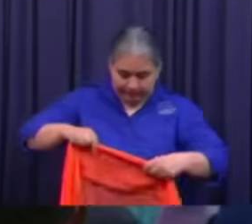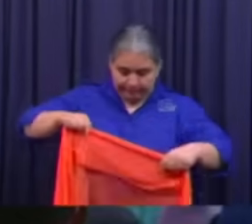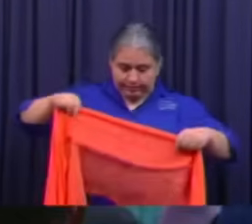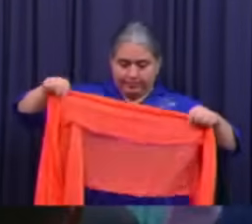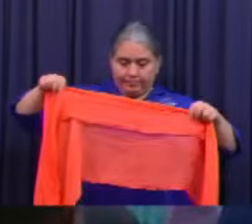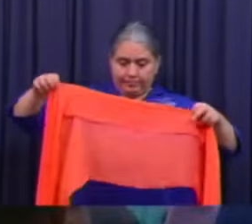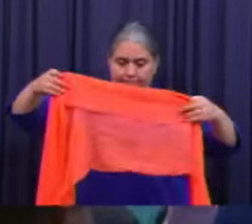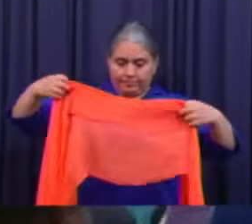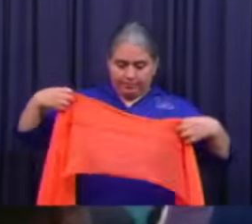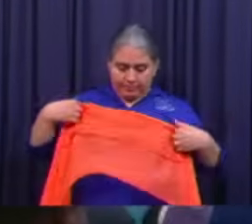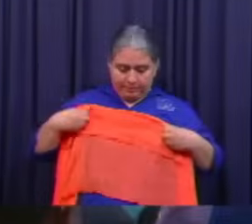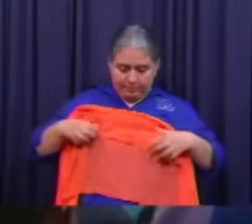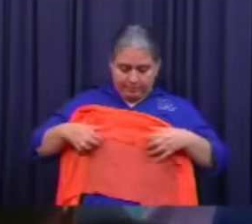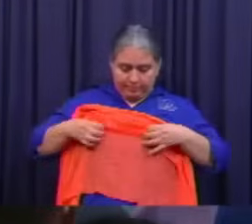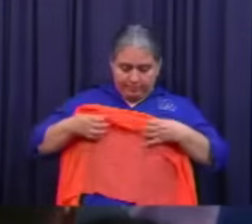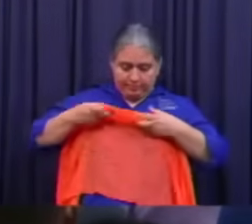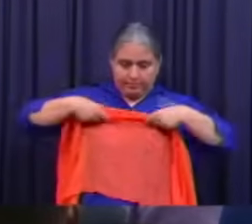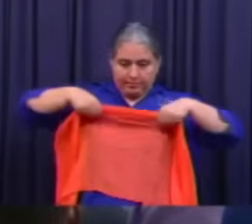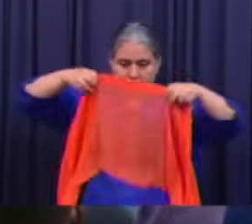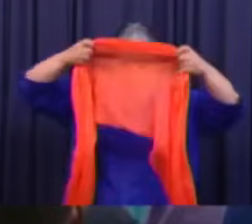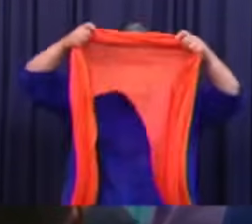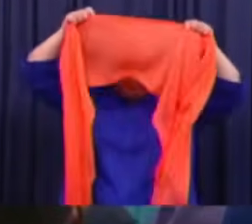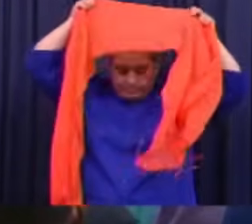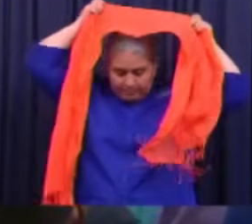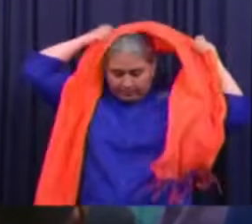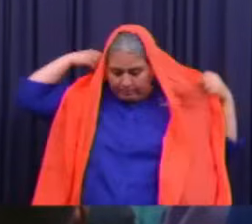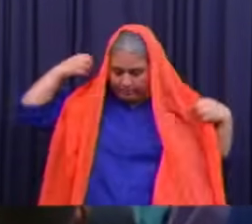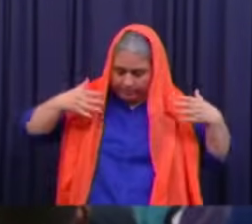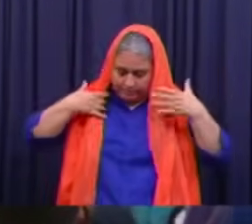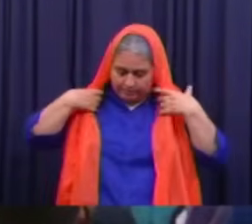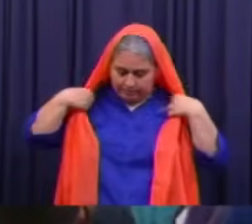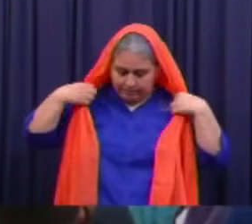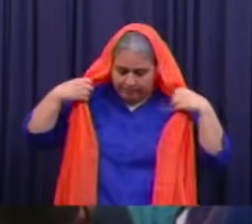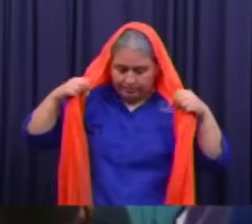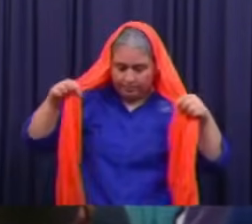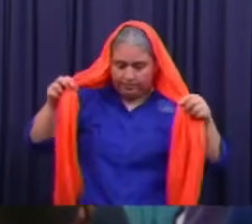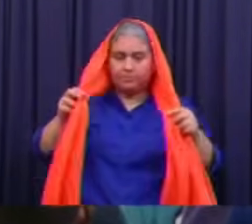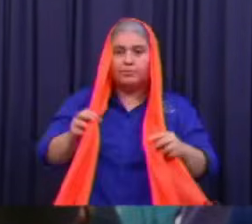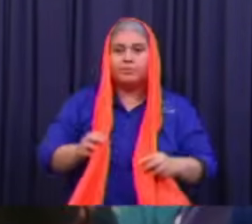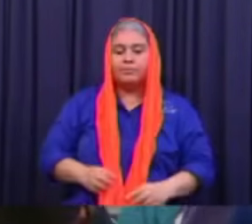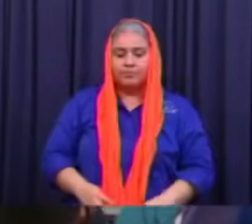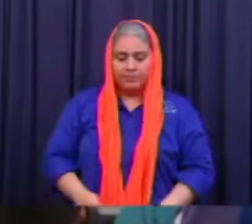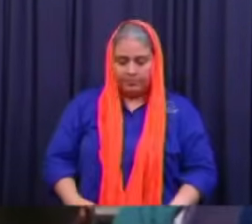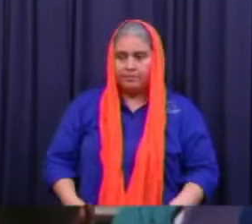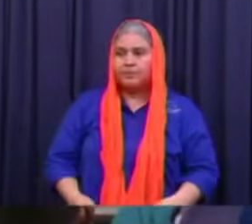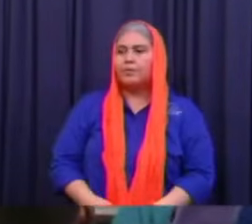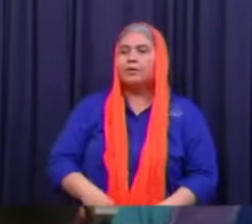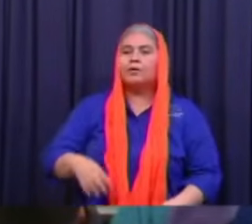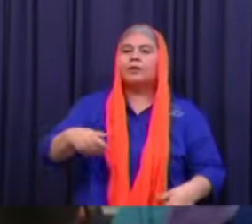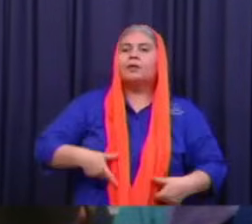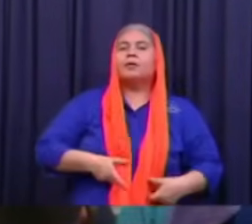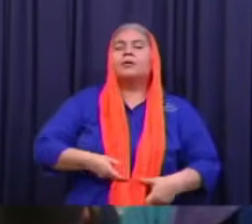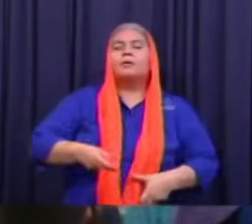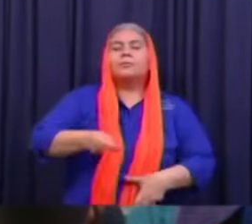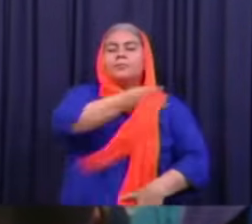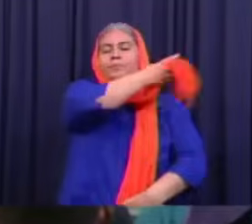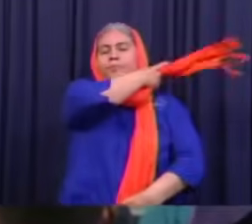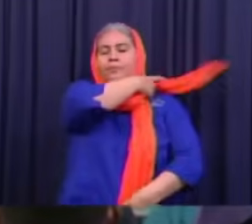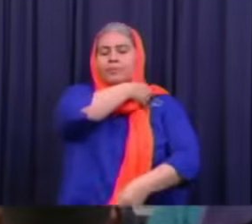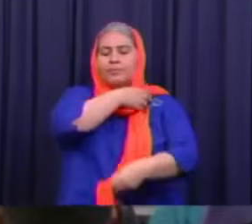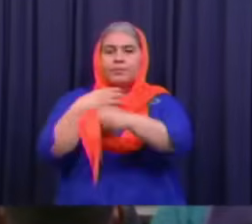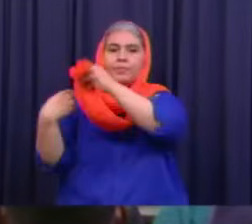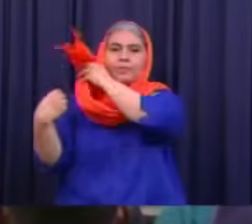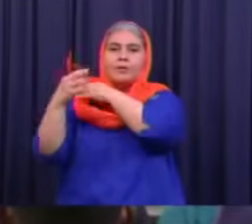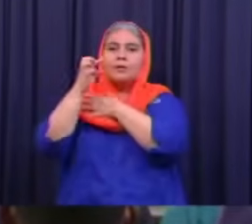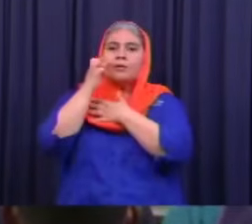Jesús te damos muchas muchas muchas gracias señor por este momento que nos permites